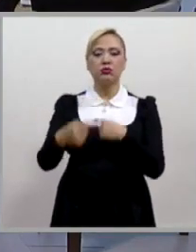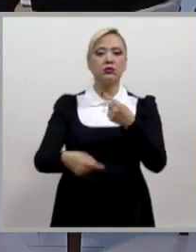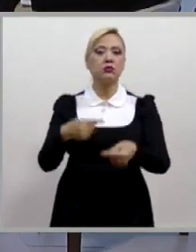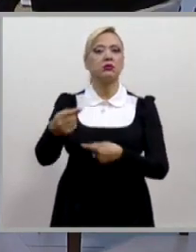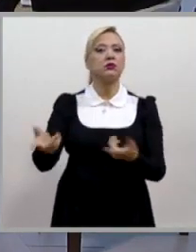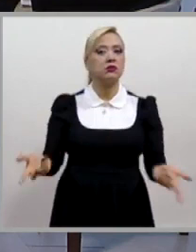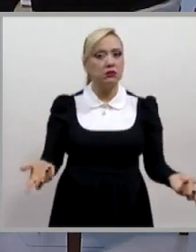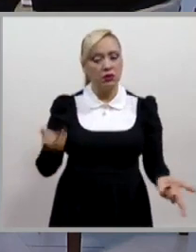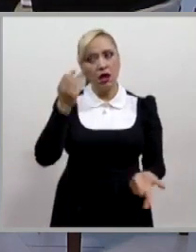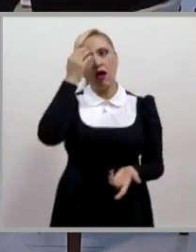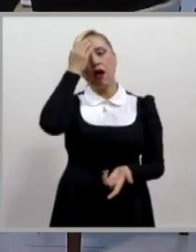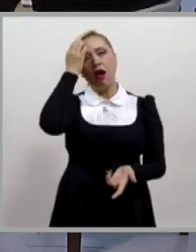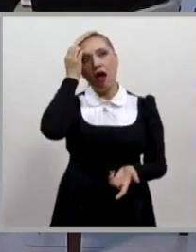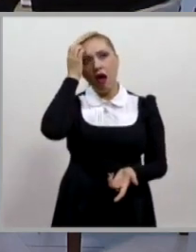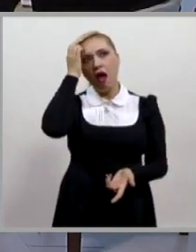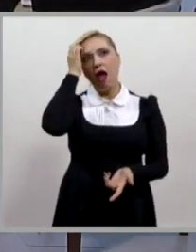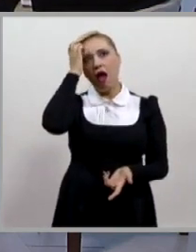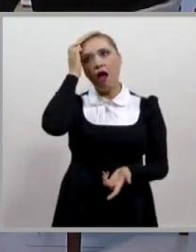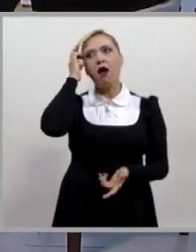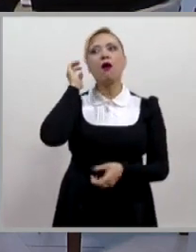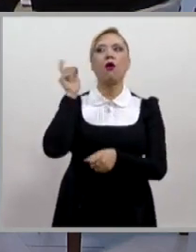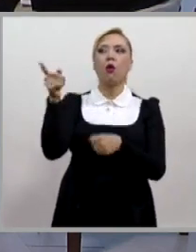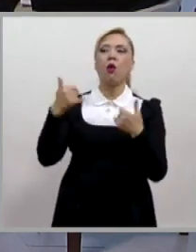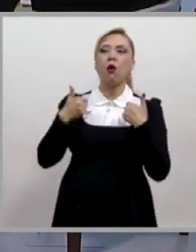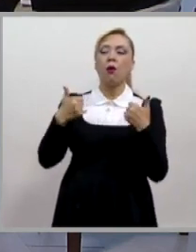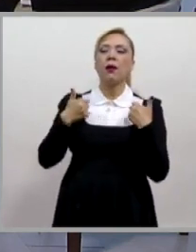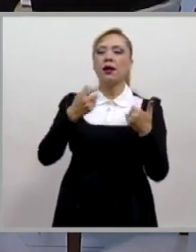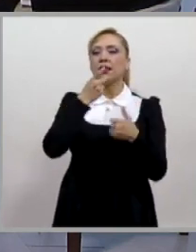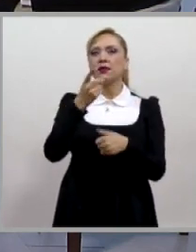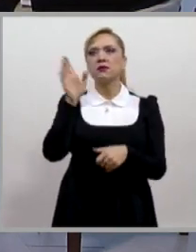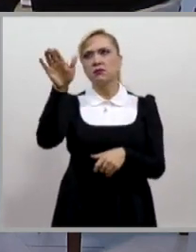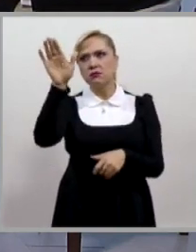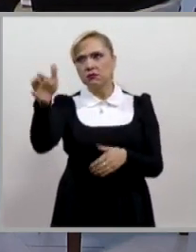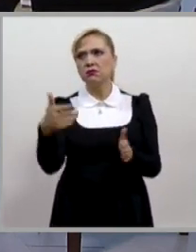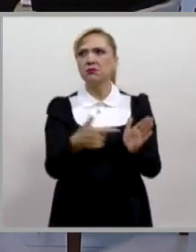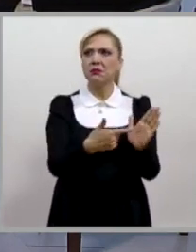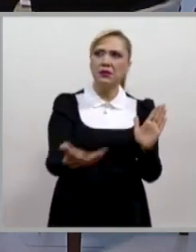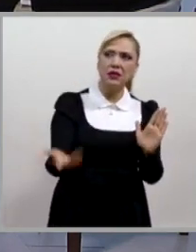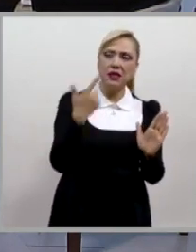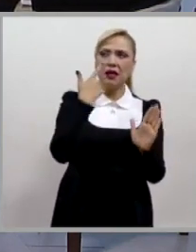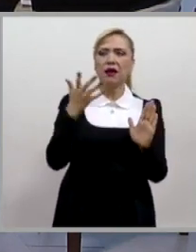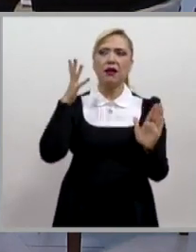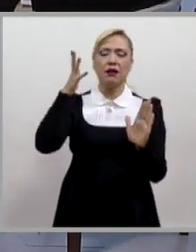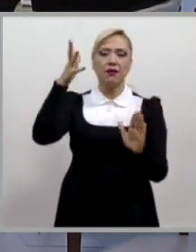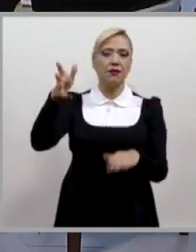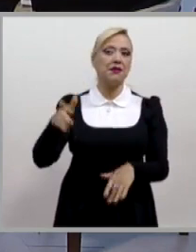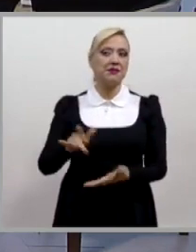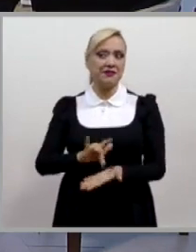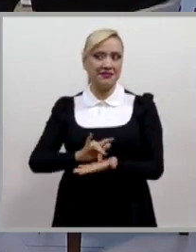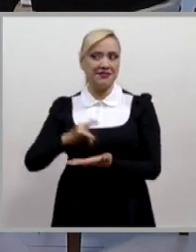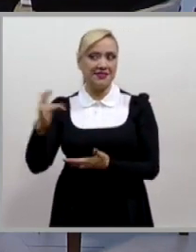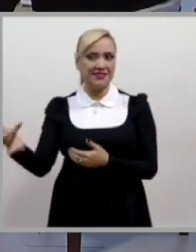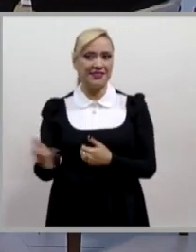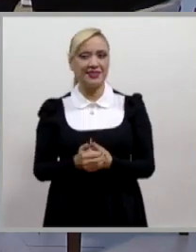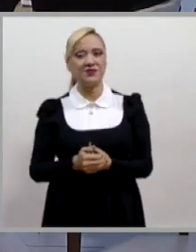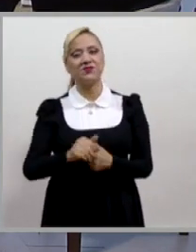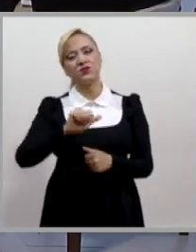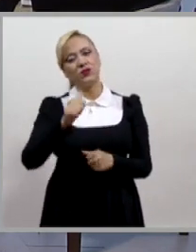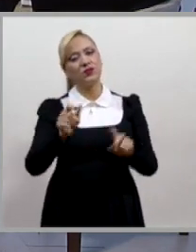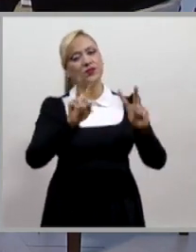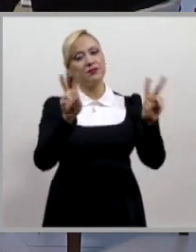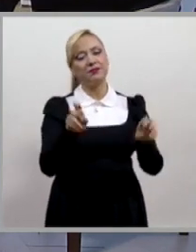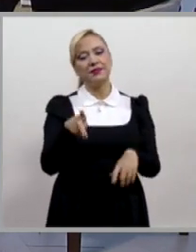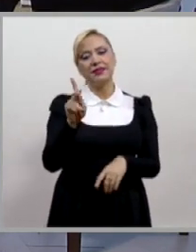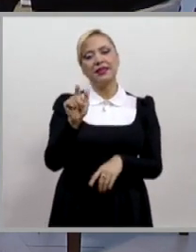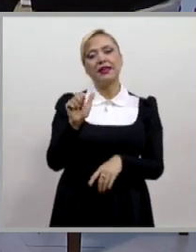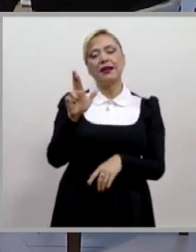les afectaba, lo que se estaba decidiendo en este momento. Y gracias por el acto, Víctor. Otro tema interesante, Carla,